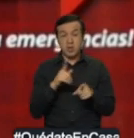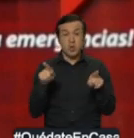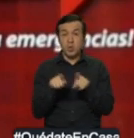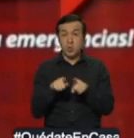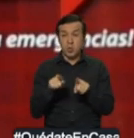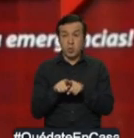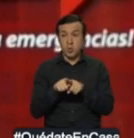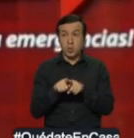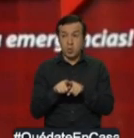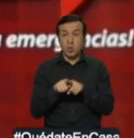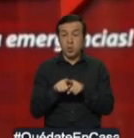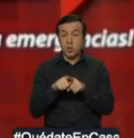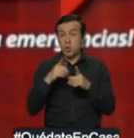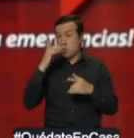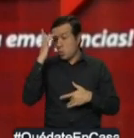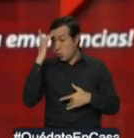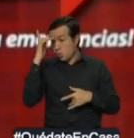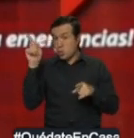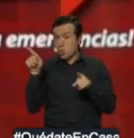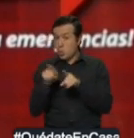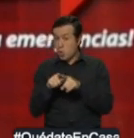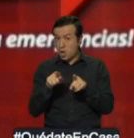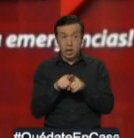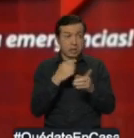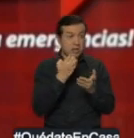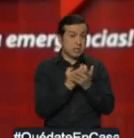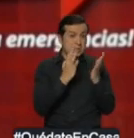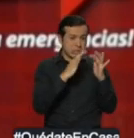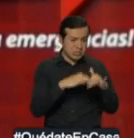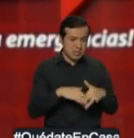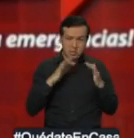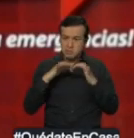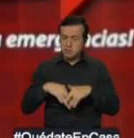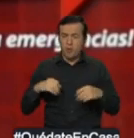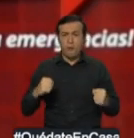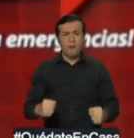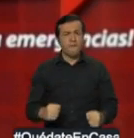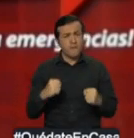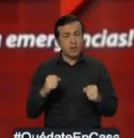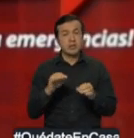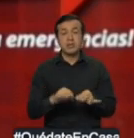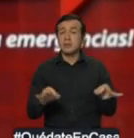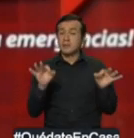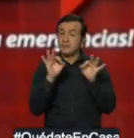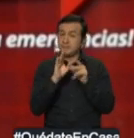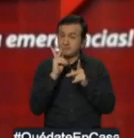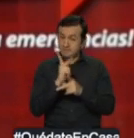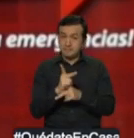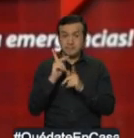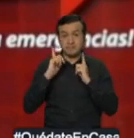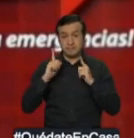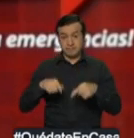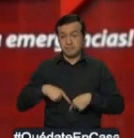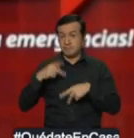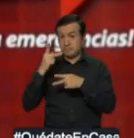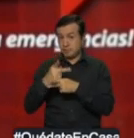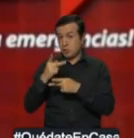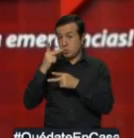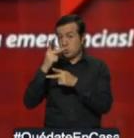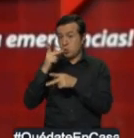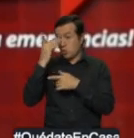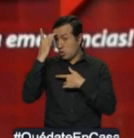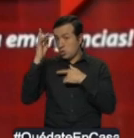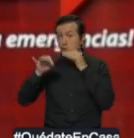crisis de salud de esto debemos tener conciencia es indispensable tomar todas las precauciones para la salud para evitar el